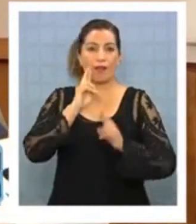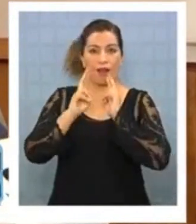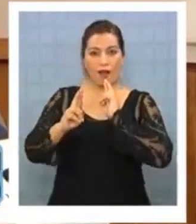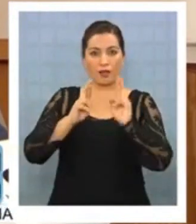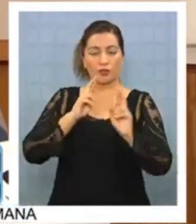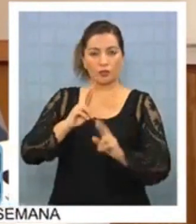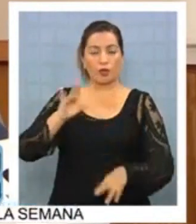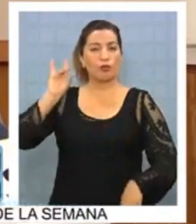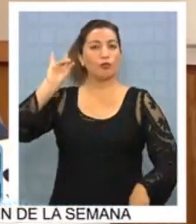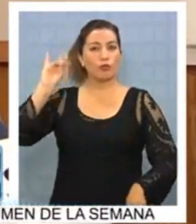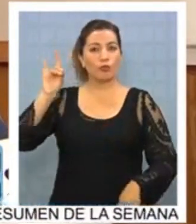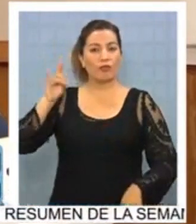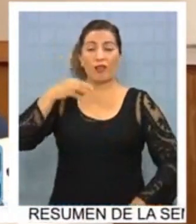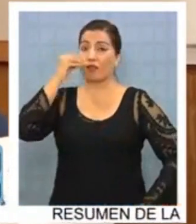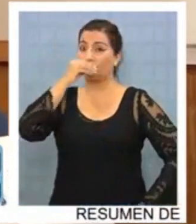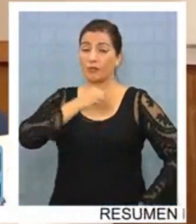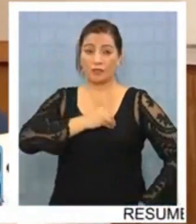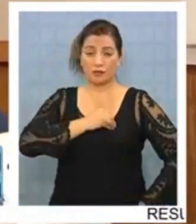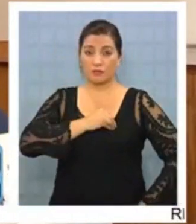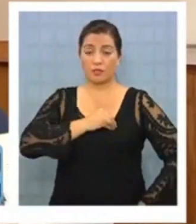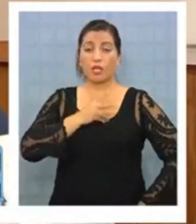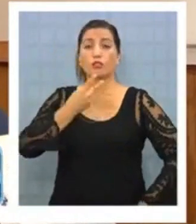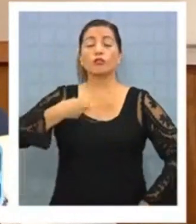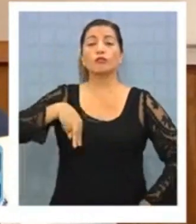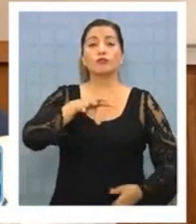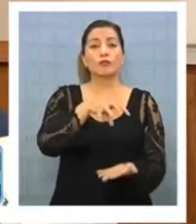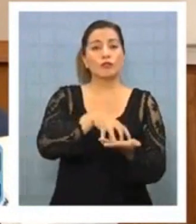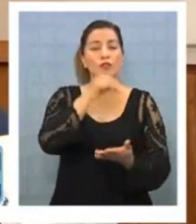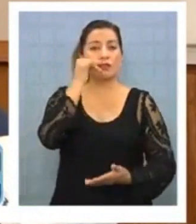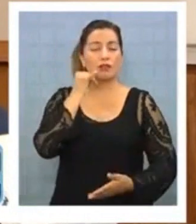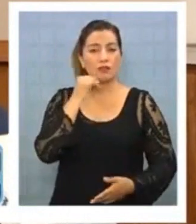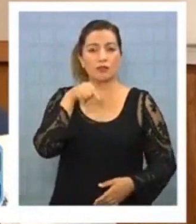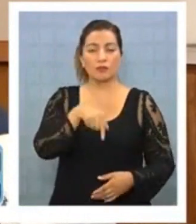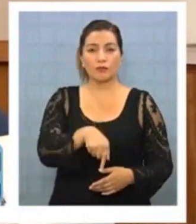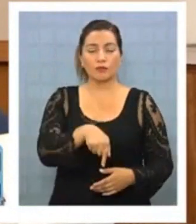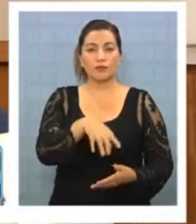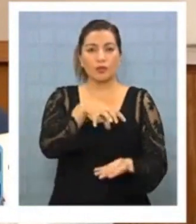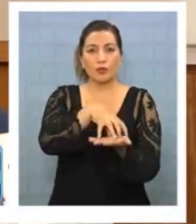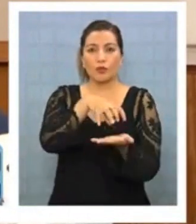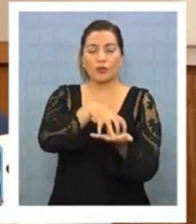Bolivia. Lamentablemente somos una región en que